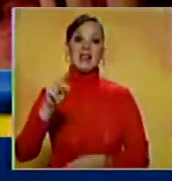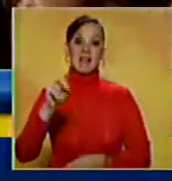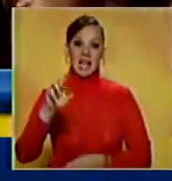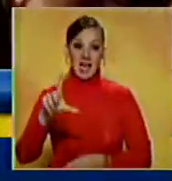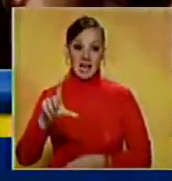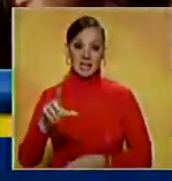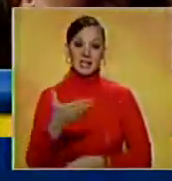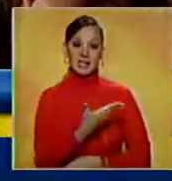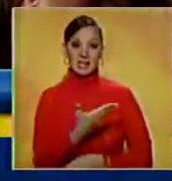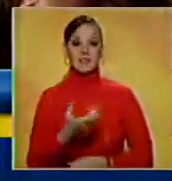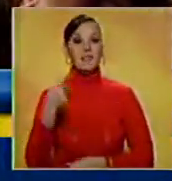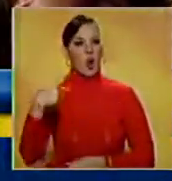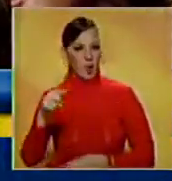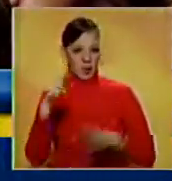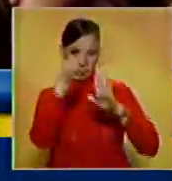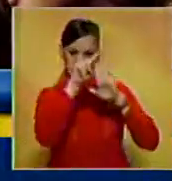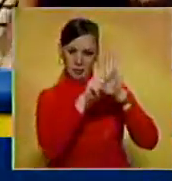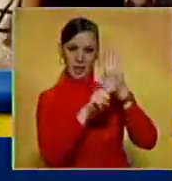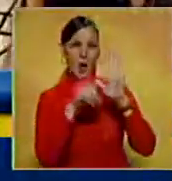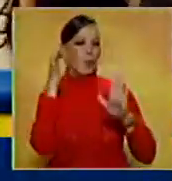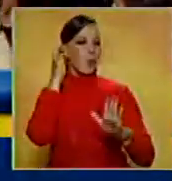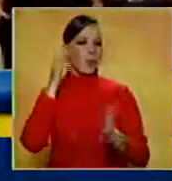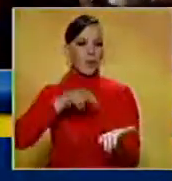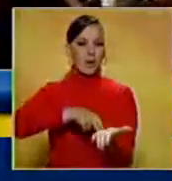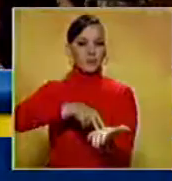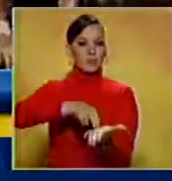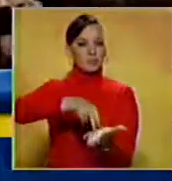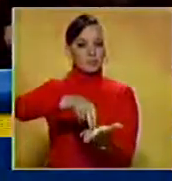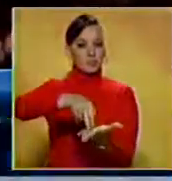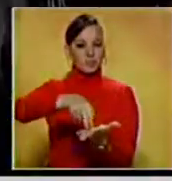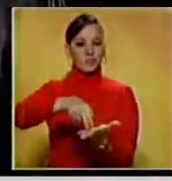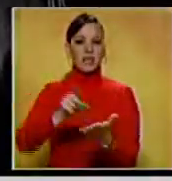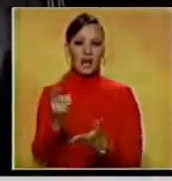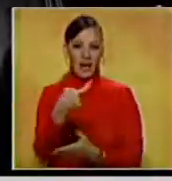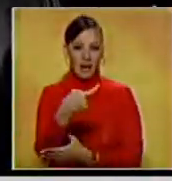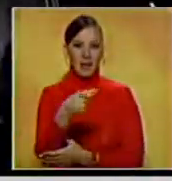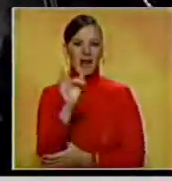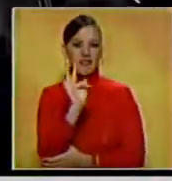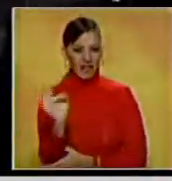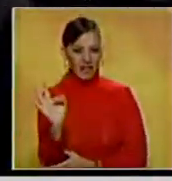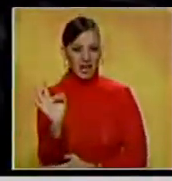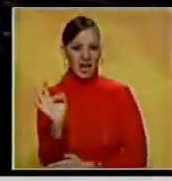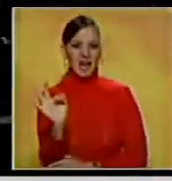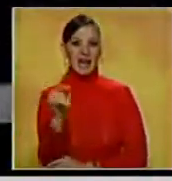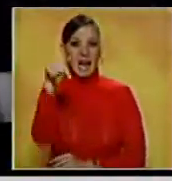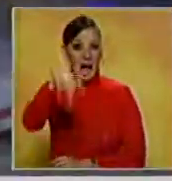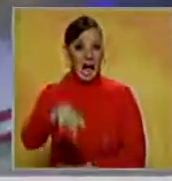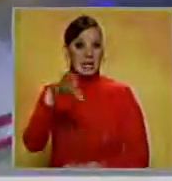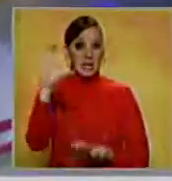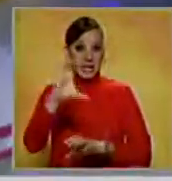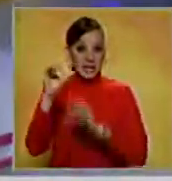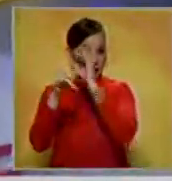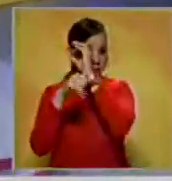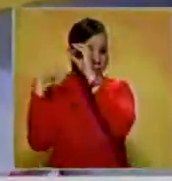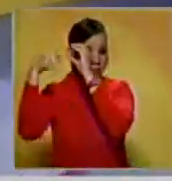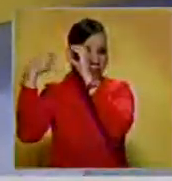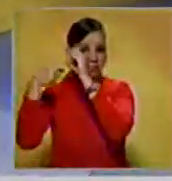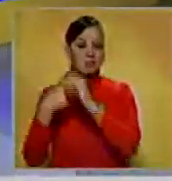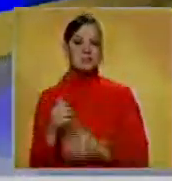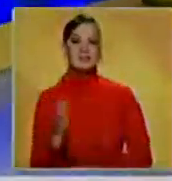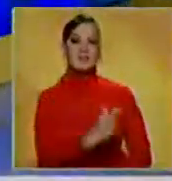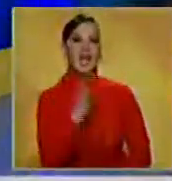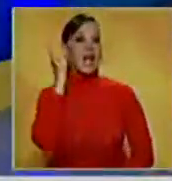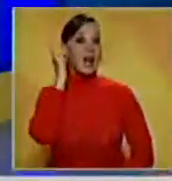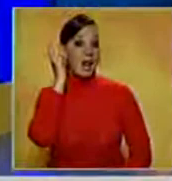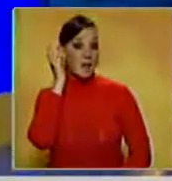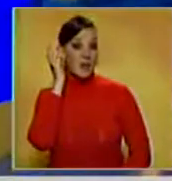Ivana Vale, Gabriela Concepción, Giovanna Montalvo y Gabriela Ferrari. Fue filmado aquí en Caracas. Y la actriz Tatiana Capote